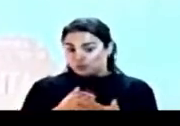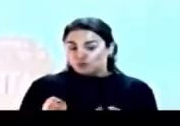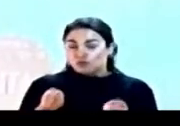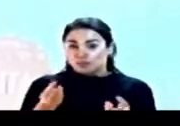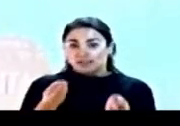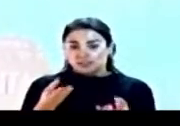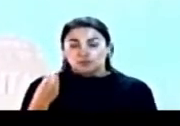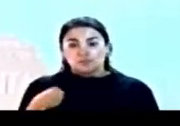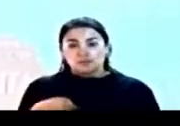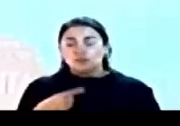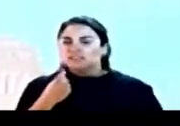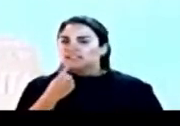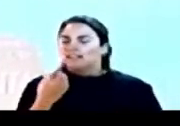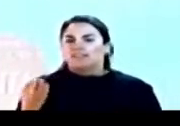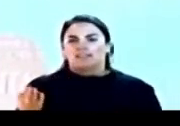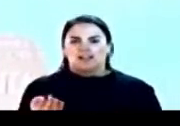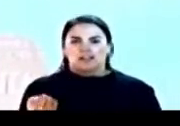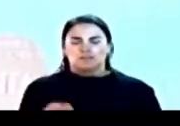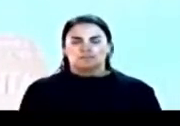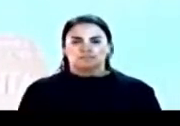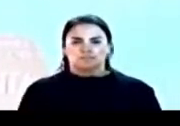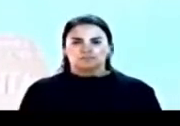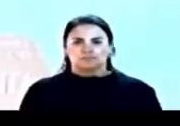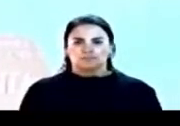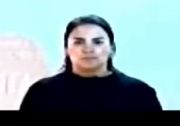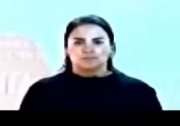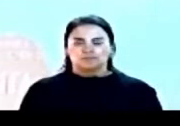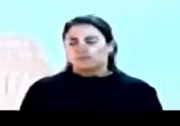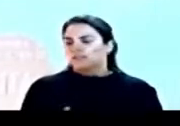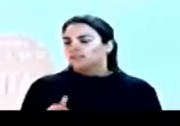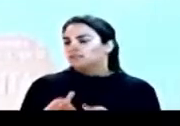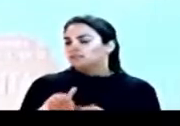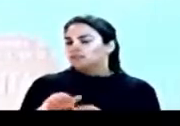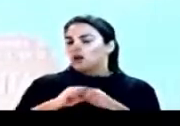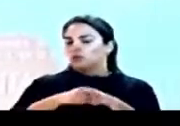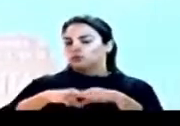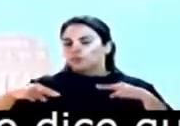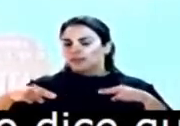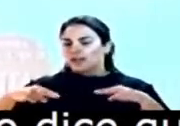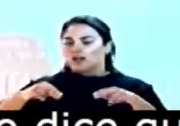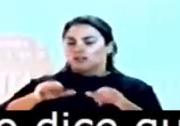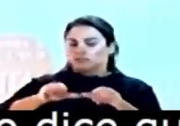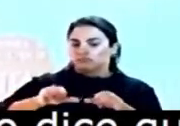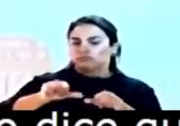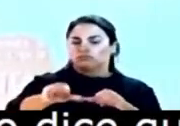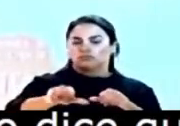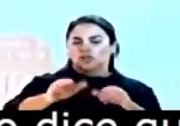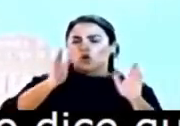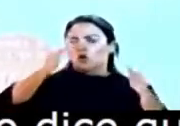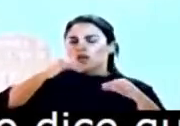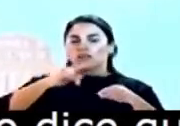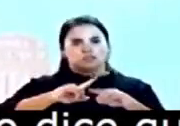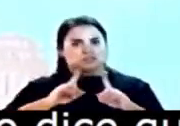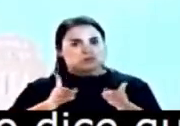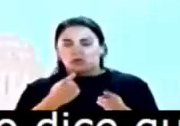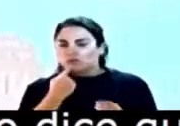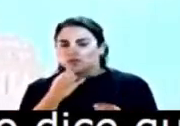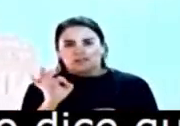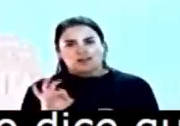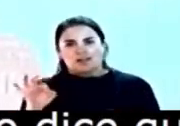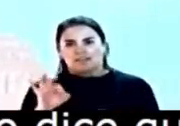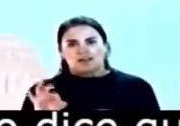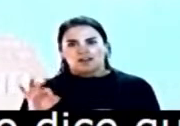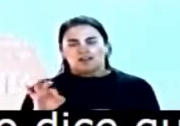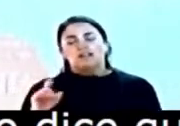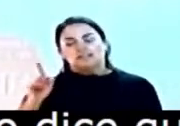informativo no dice que no vaya a haber autovía en el resto de tramos, como así también